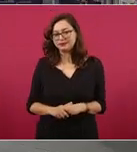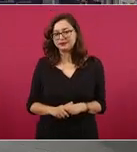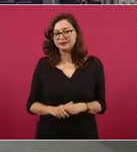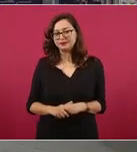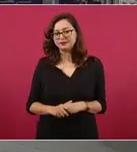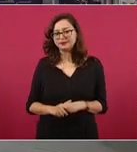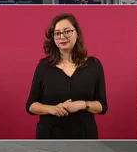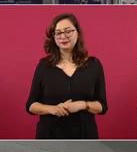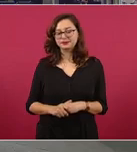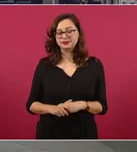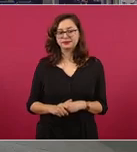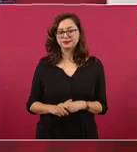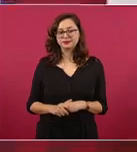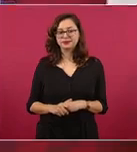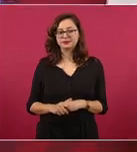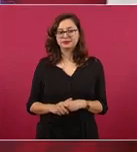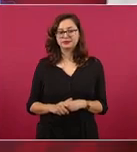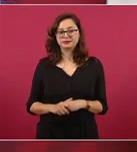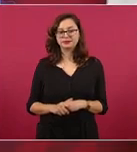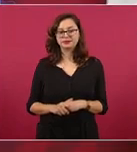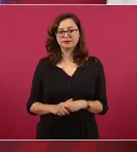Nada.